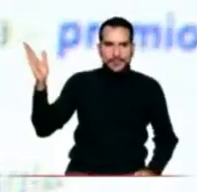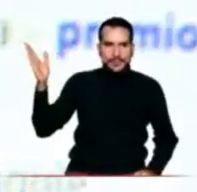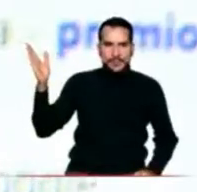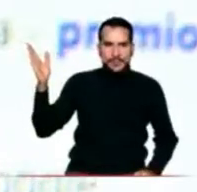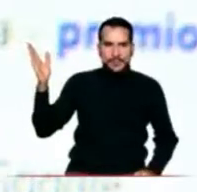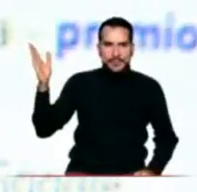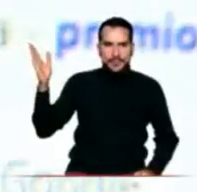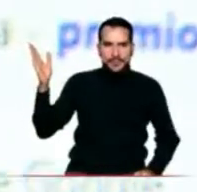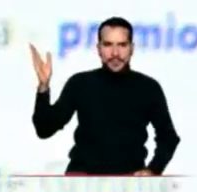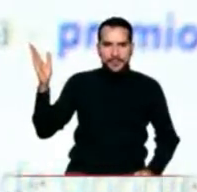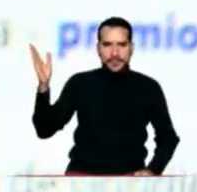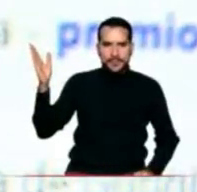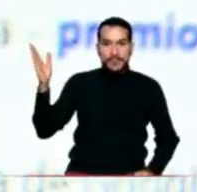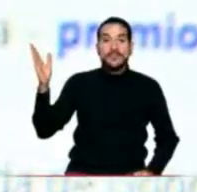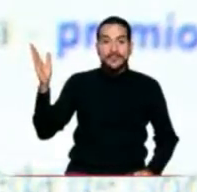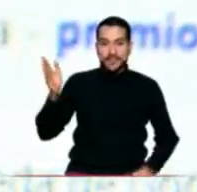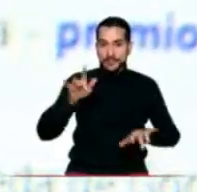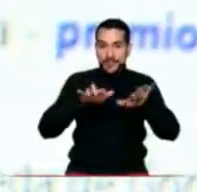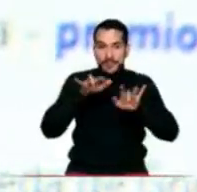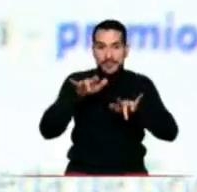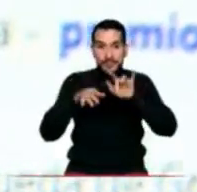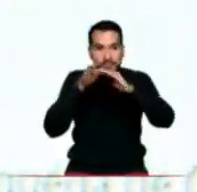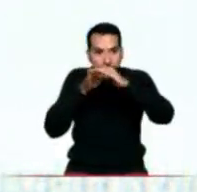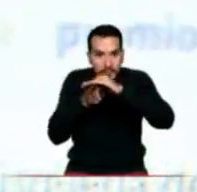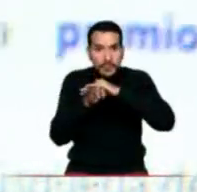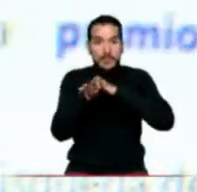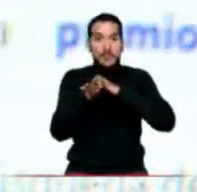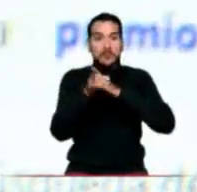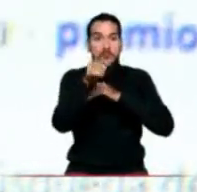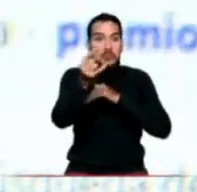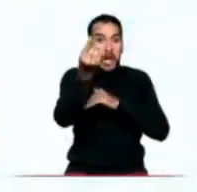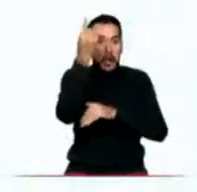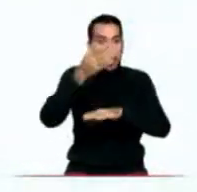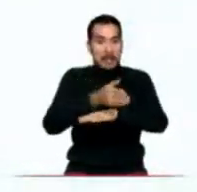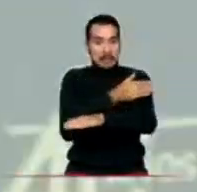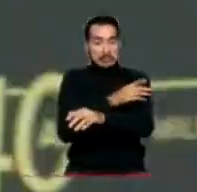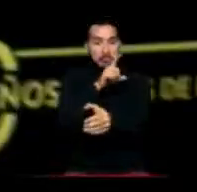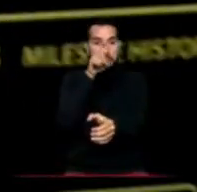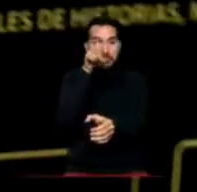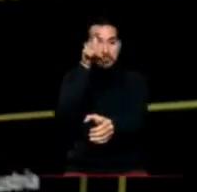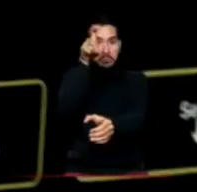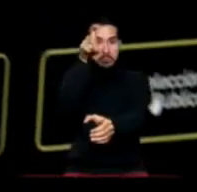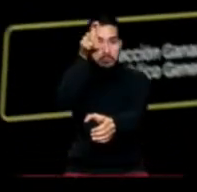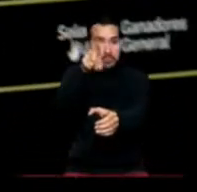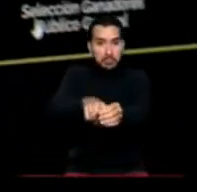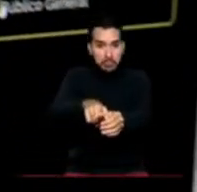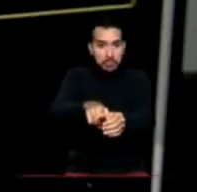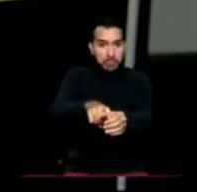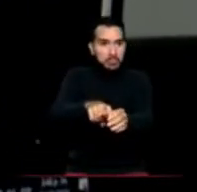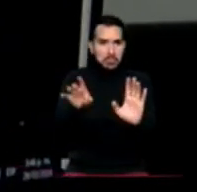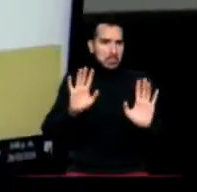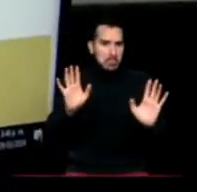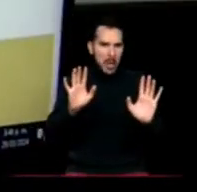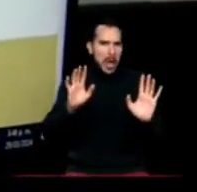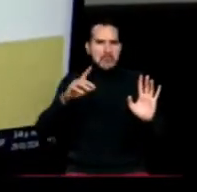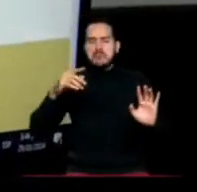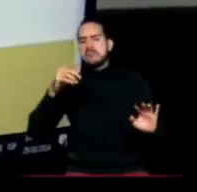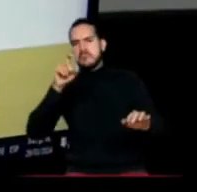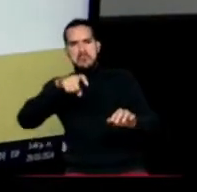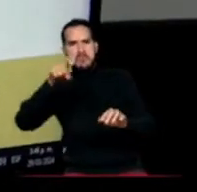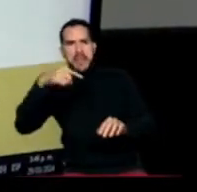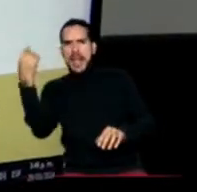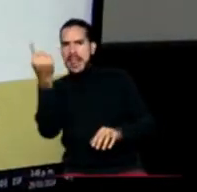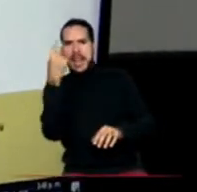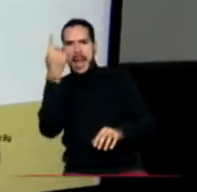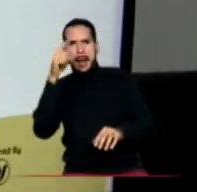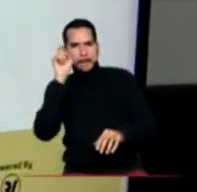www.premiosindiacatalina.com. Si usted no es miembro acreditado de la industria televisiva, entonces haga clic en Selección Ganadores Público en General. Se abrirá